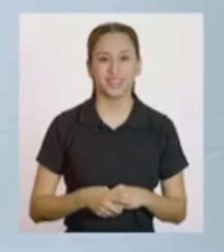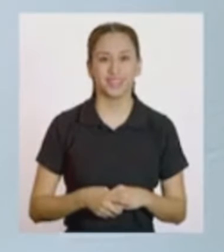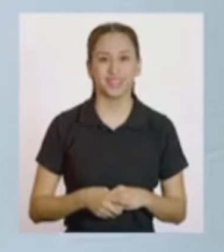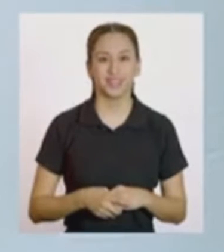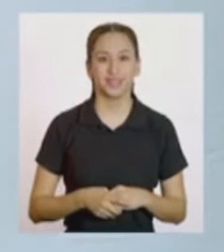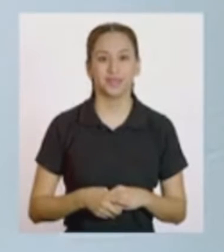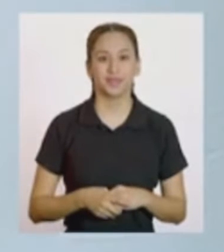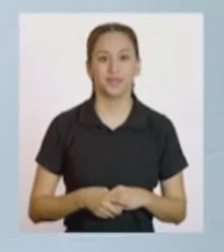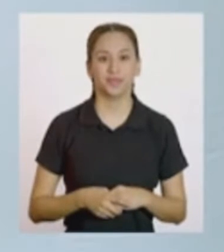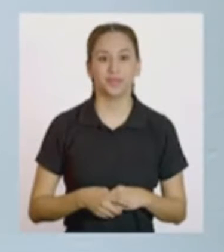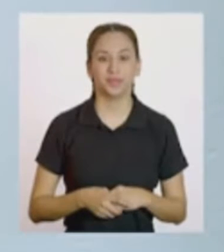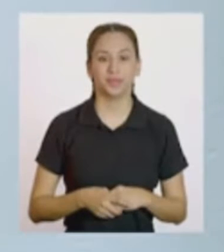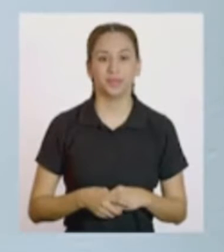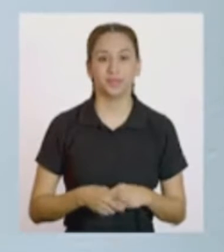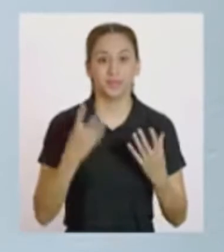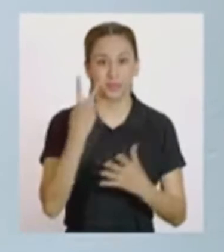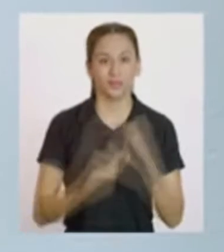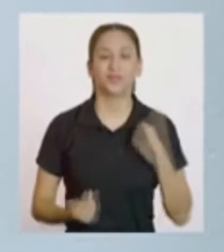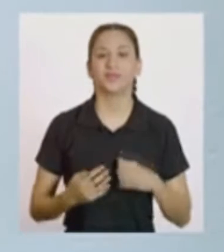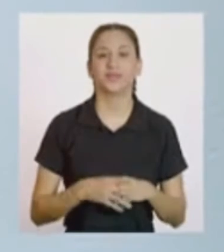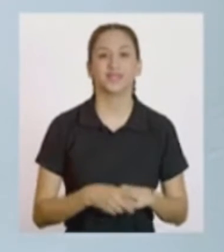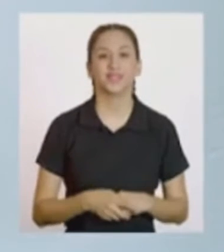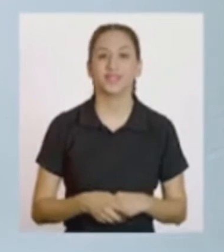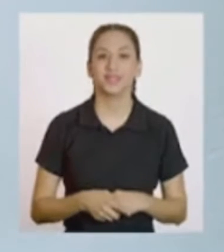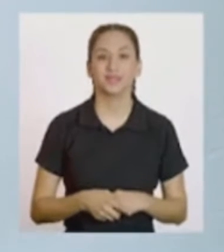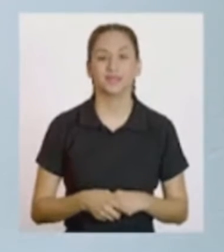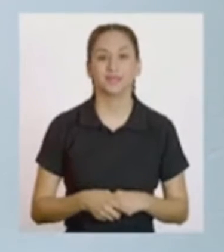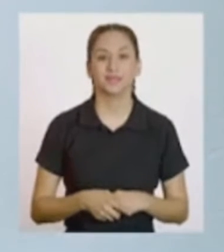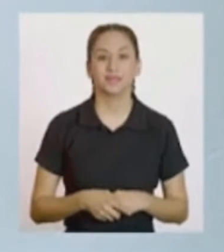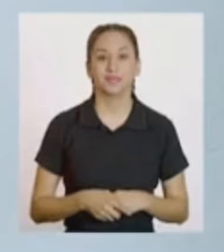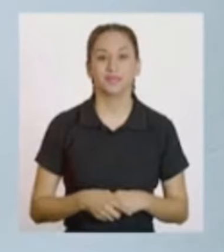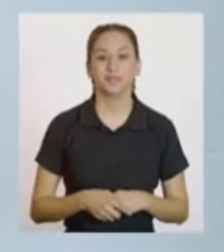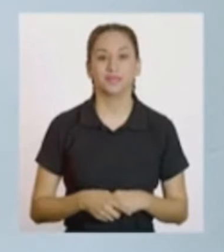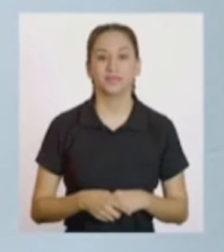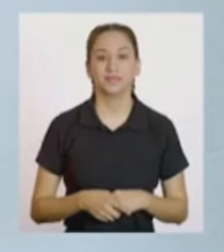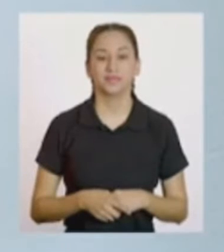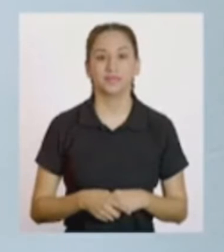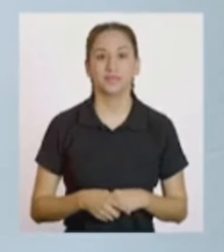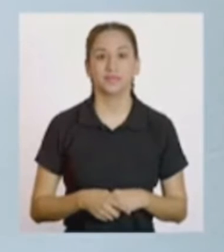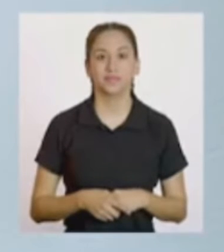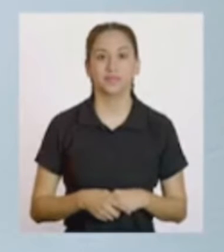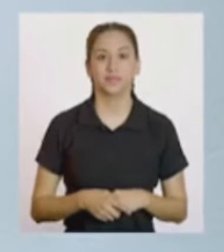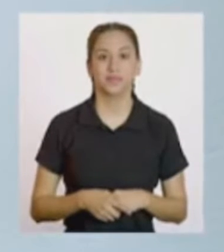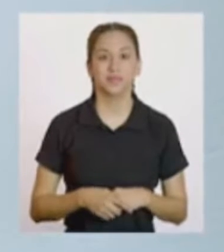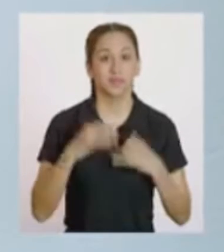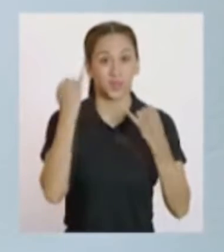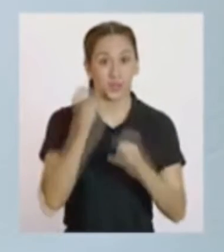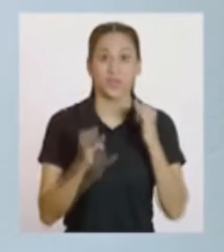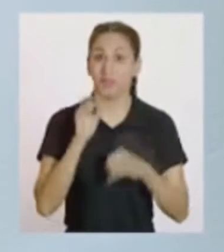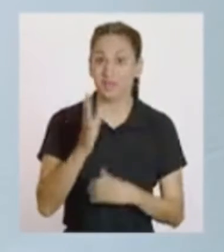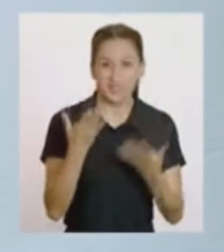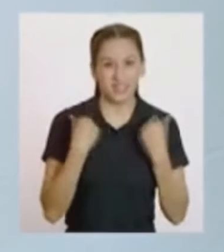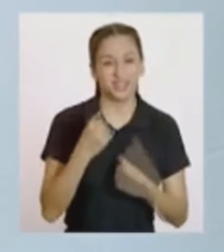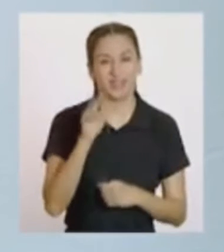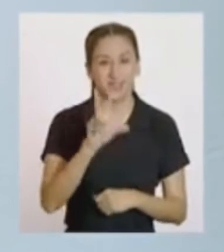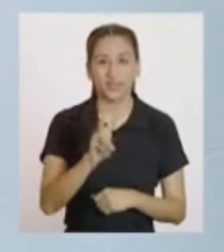Pum, pum, pum, pum, ambos brazos. Ja, ja, pum, pum, centro. Una